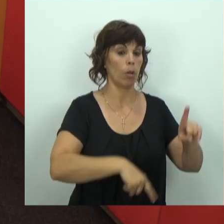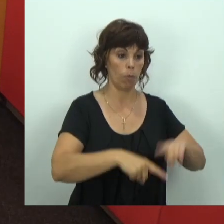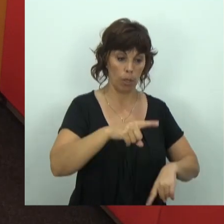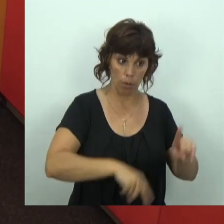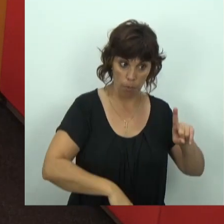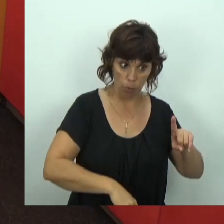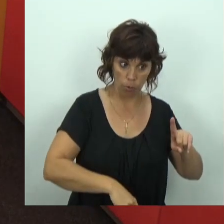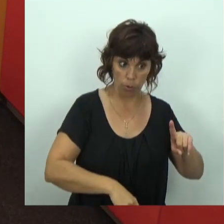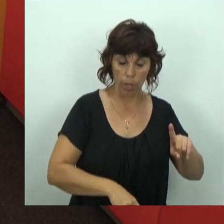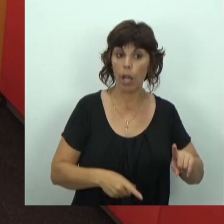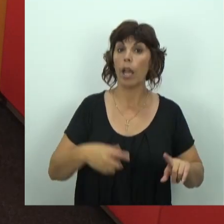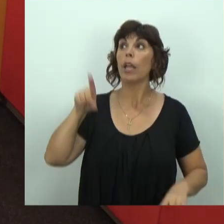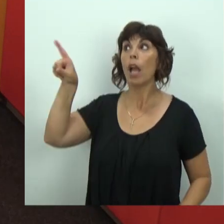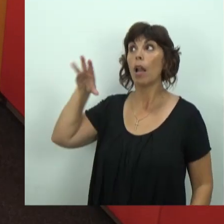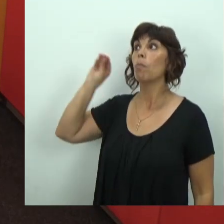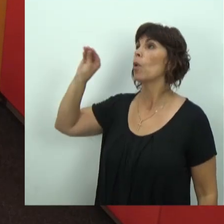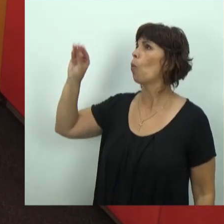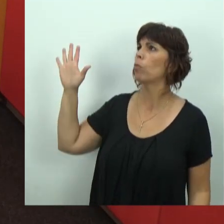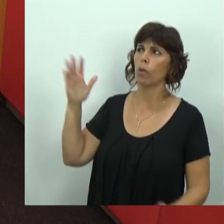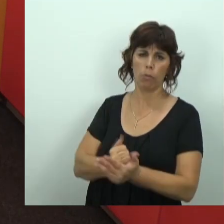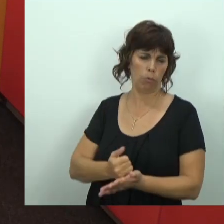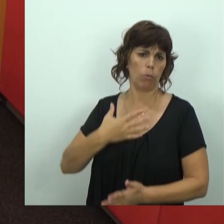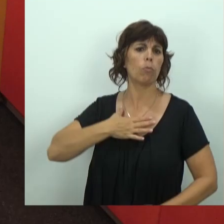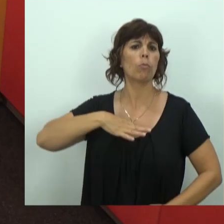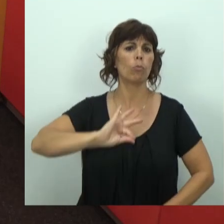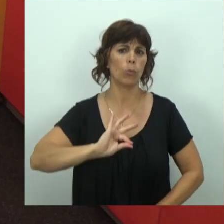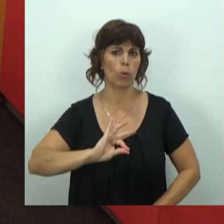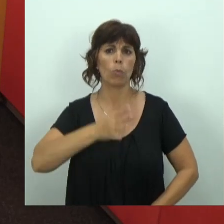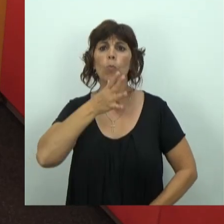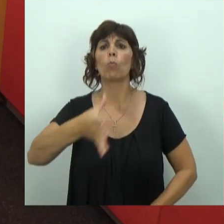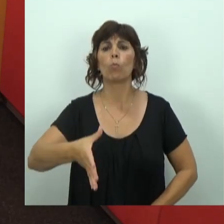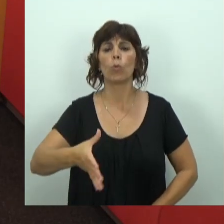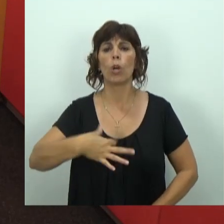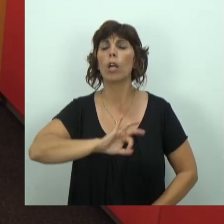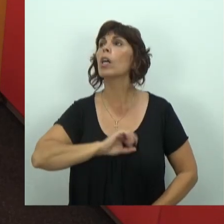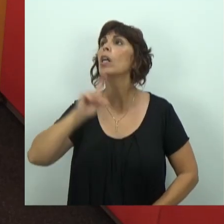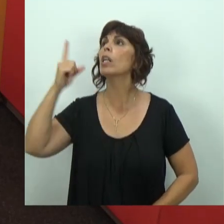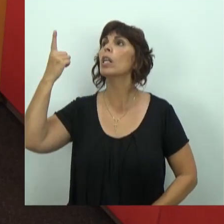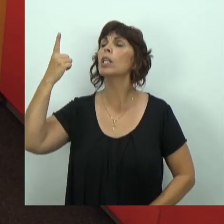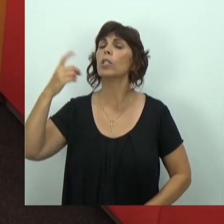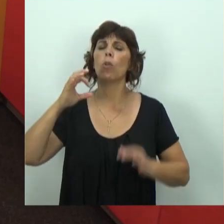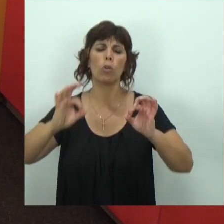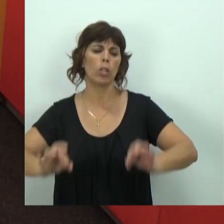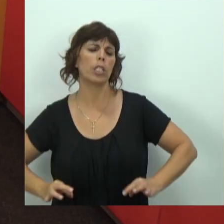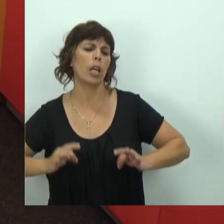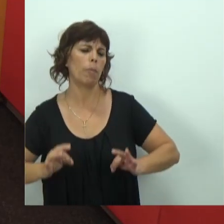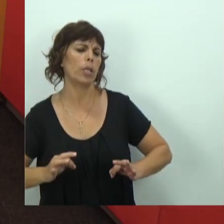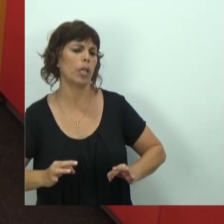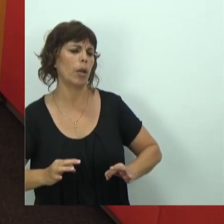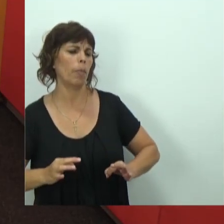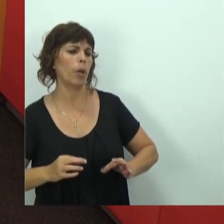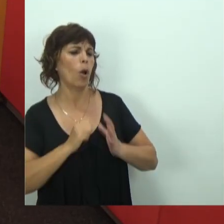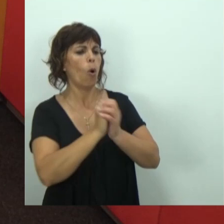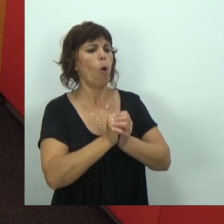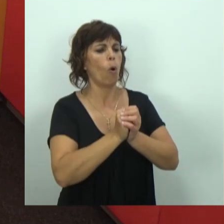preguntar todo lo que sea. Porque Dios el Padre siempre te contesta a tus oraciones de